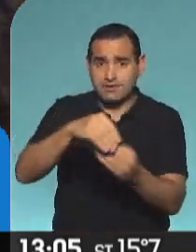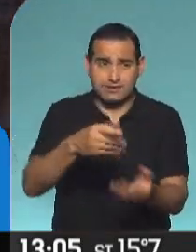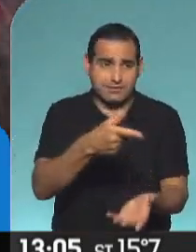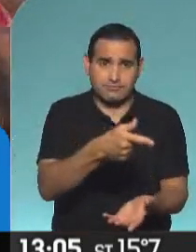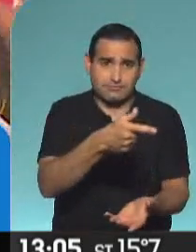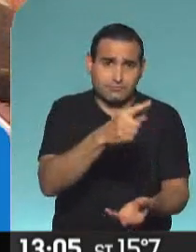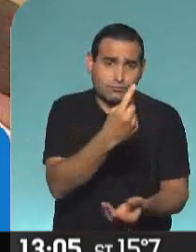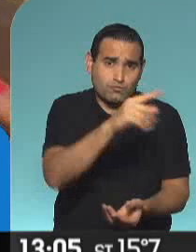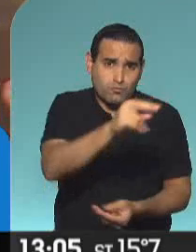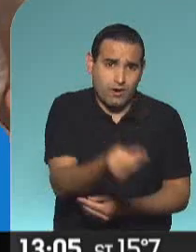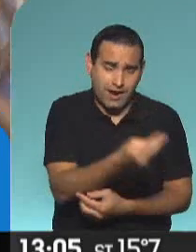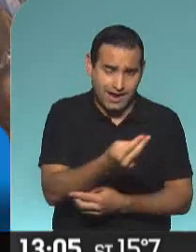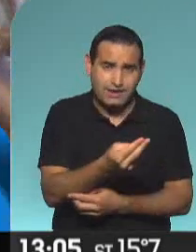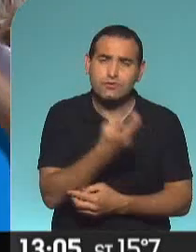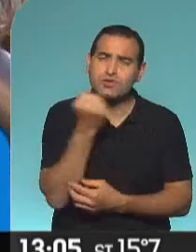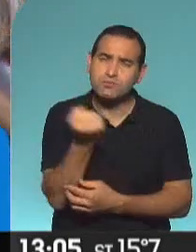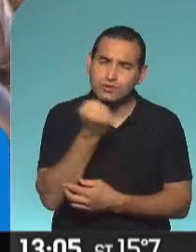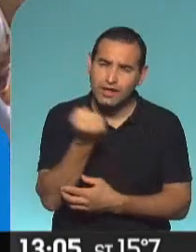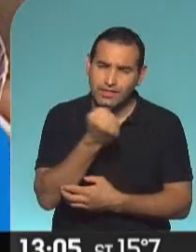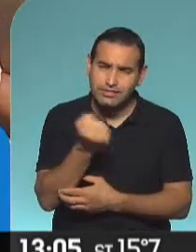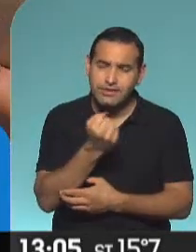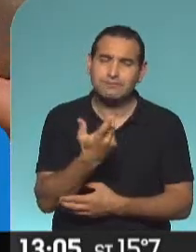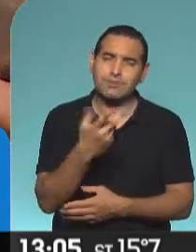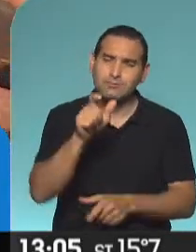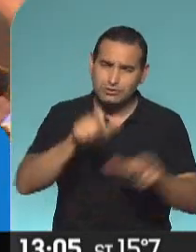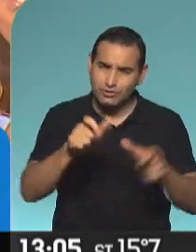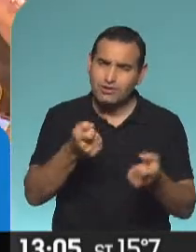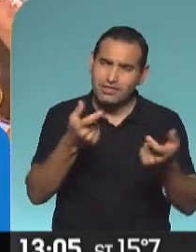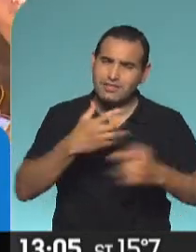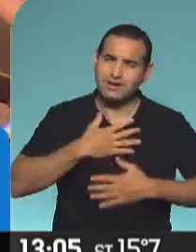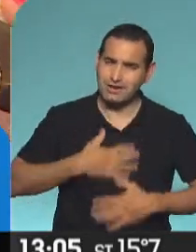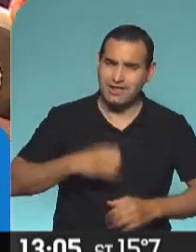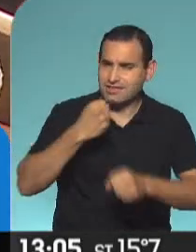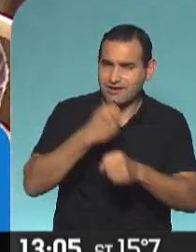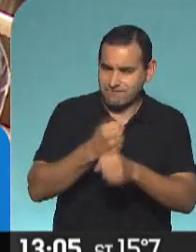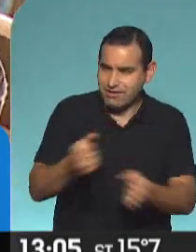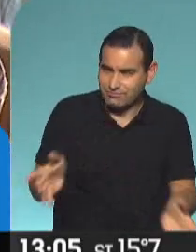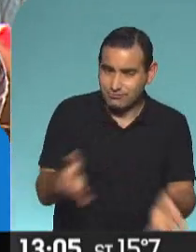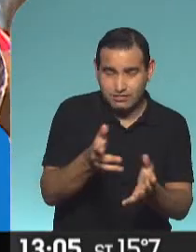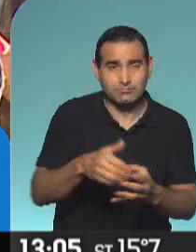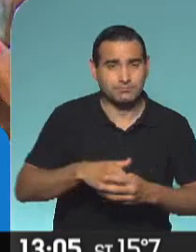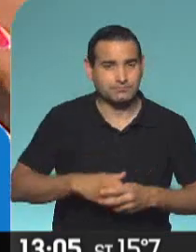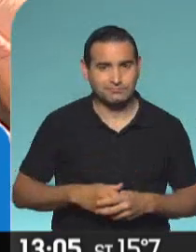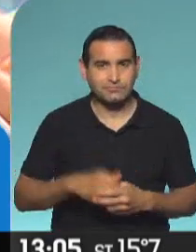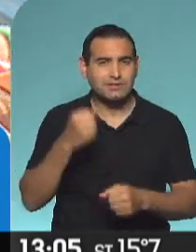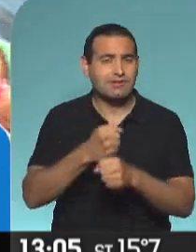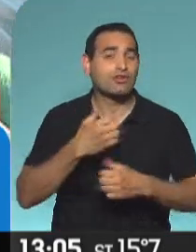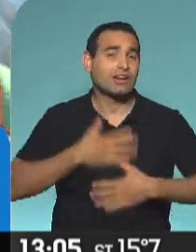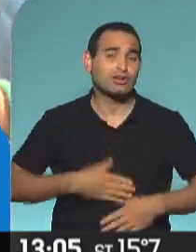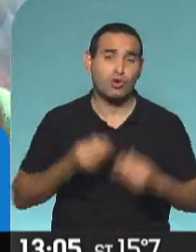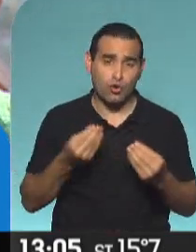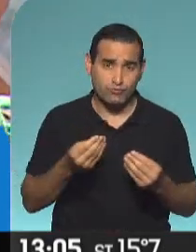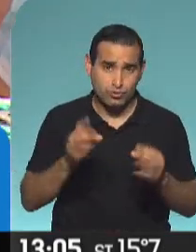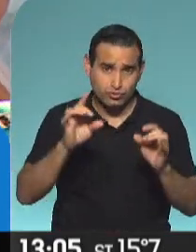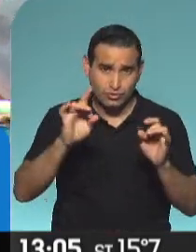padre. Lo importante es darle garantía a la gente para que pueda trabajar tranquilo. Y cuando digo garantía para trabajar tranquilo, no digo